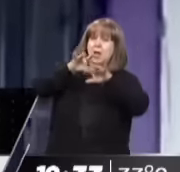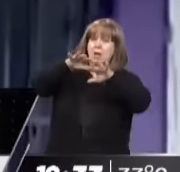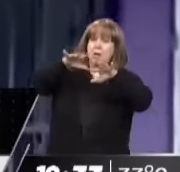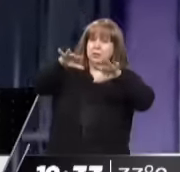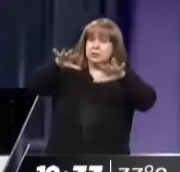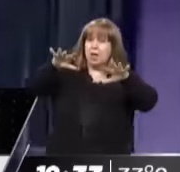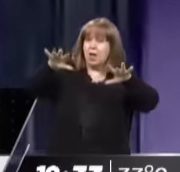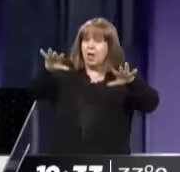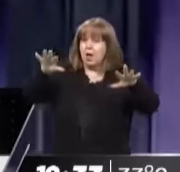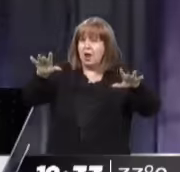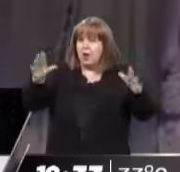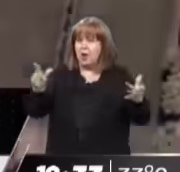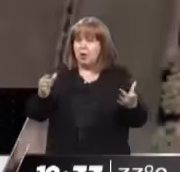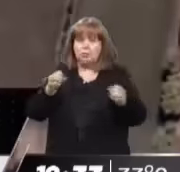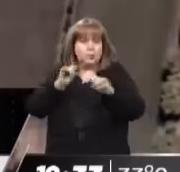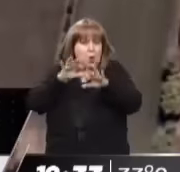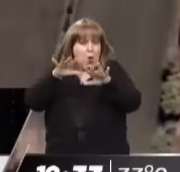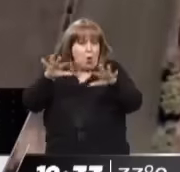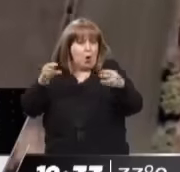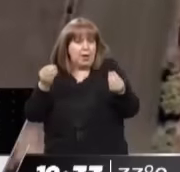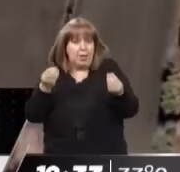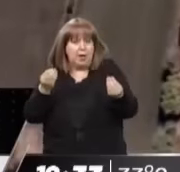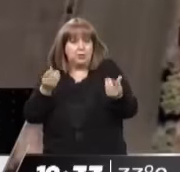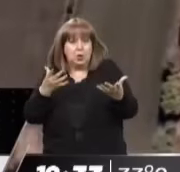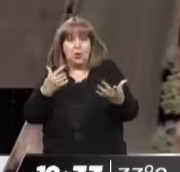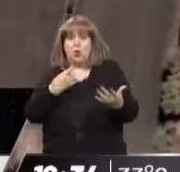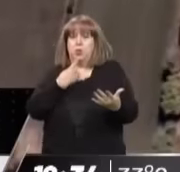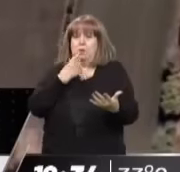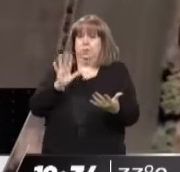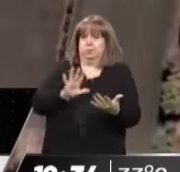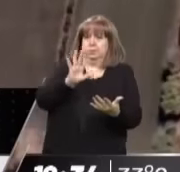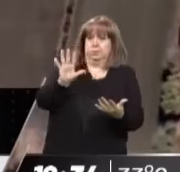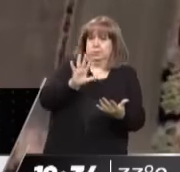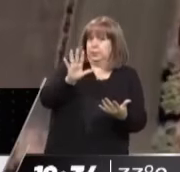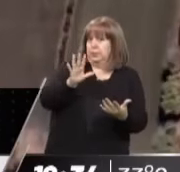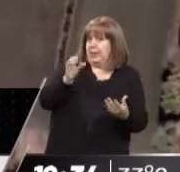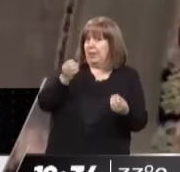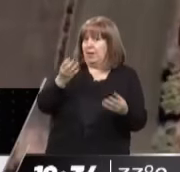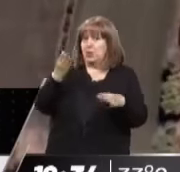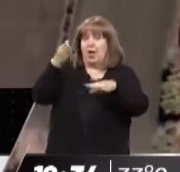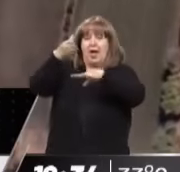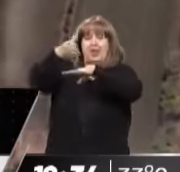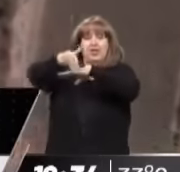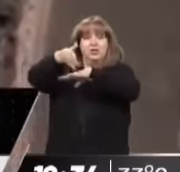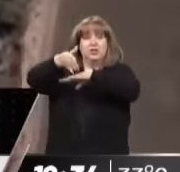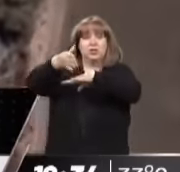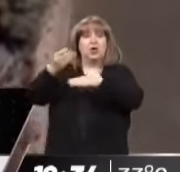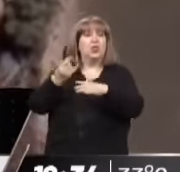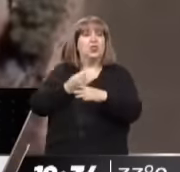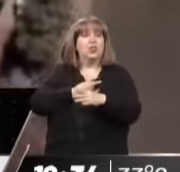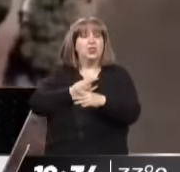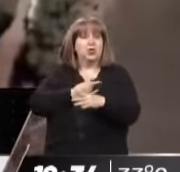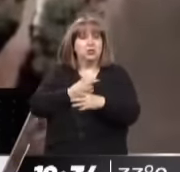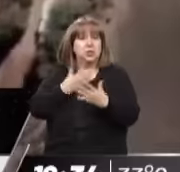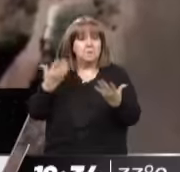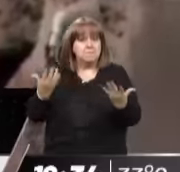plano nacional. Ha trascendido las fronteras de Mendoza. Sí, sí. Un misterioso suceso está manteniendo a todos los